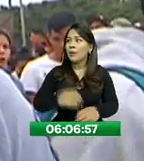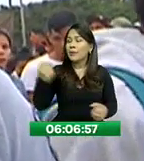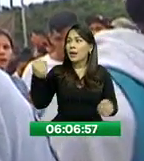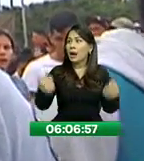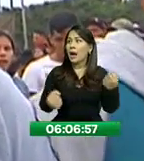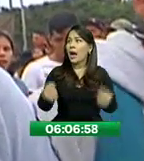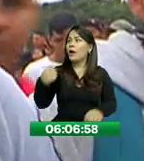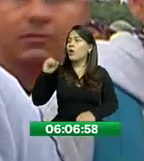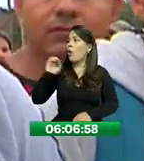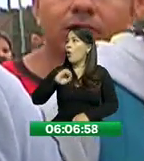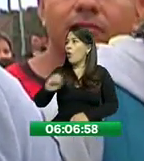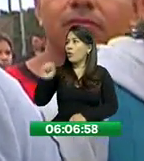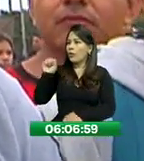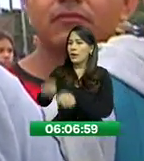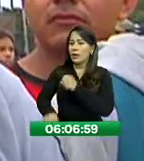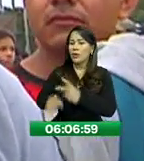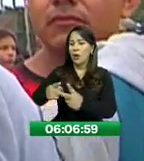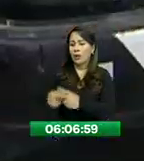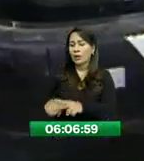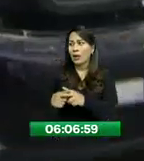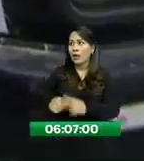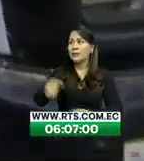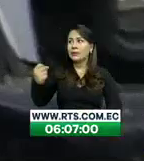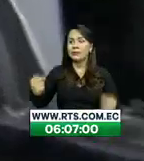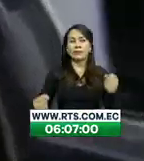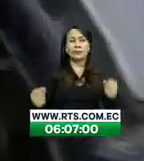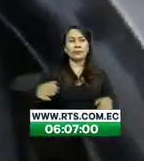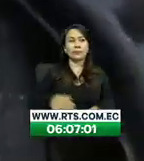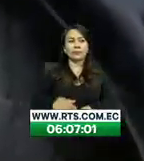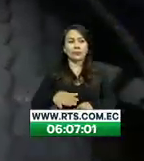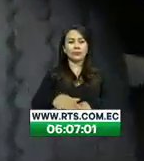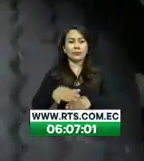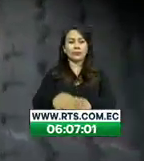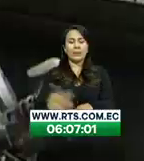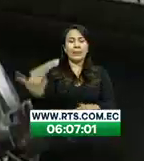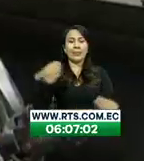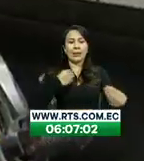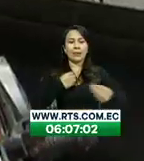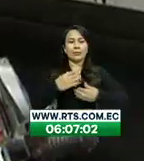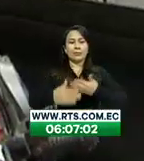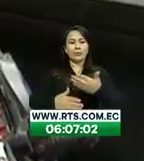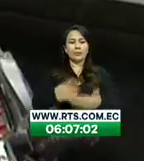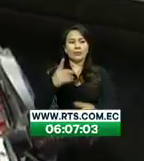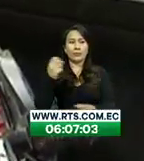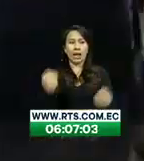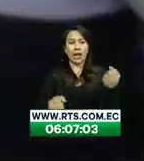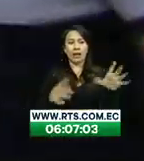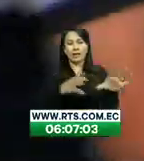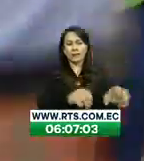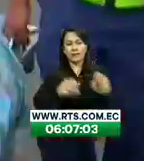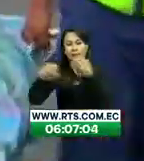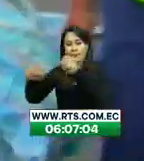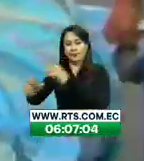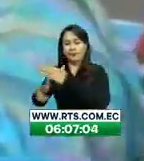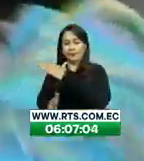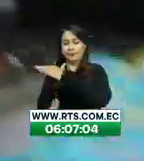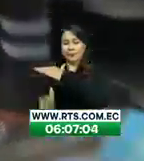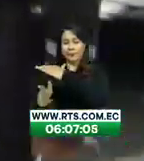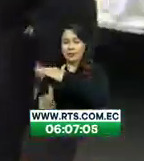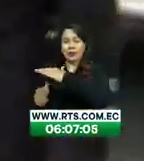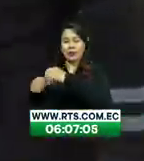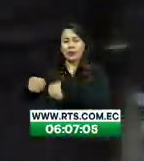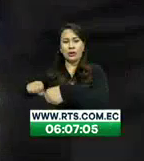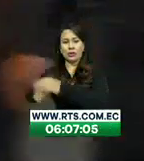los neumáticos que hayan sobrepasado el cuerpo. Los vehículos permanecerán en un centro de retención, informó Adriana